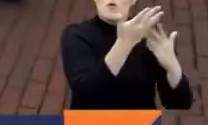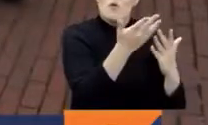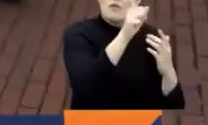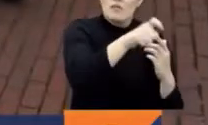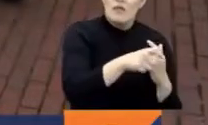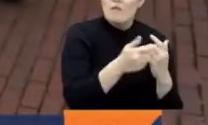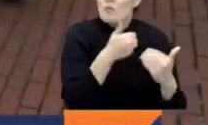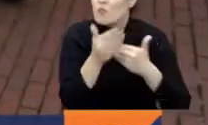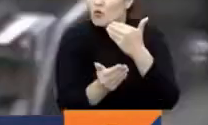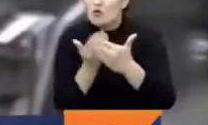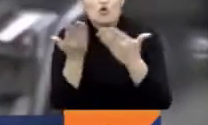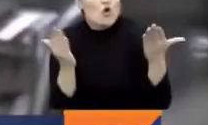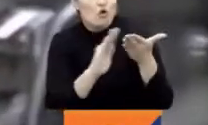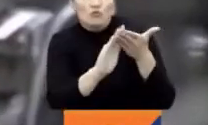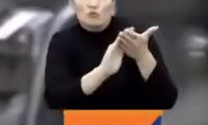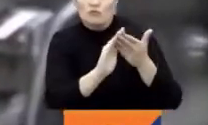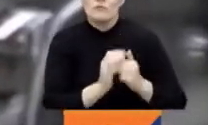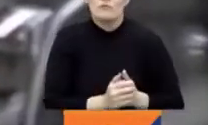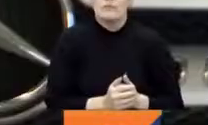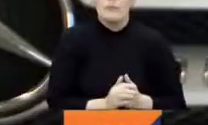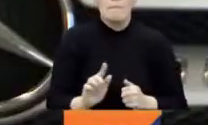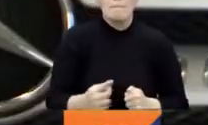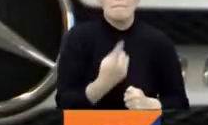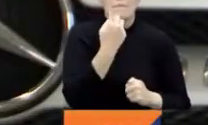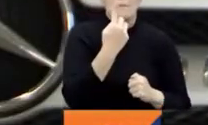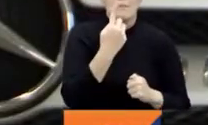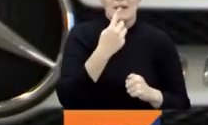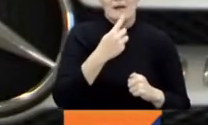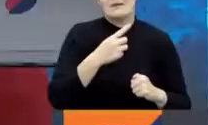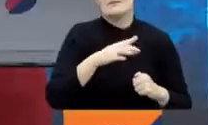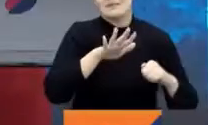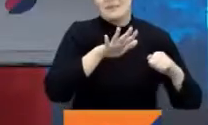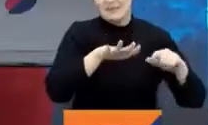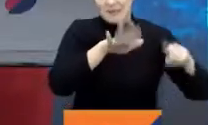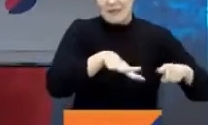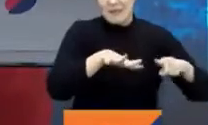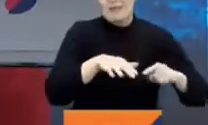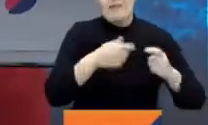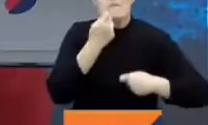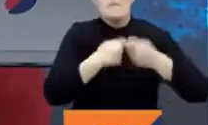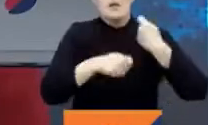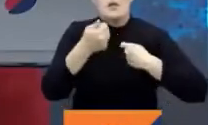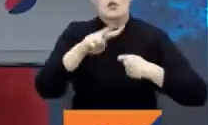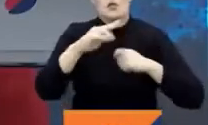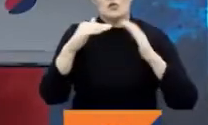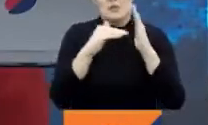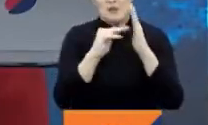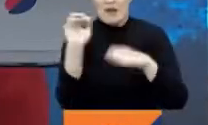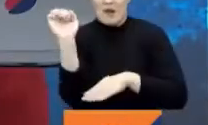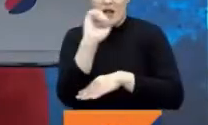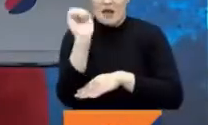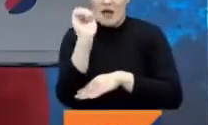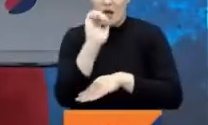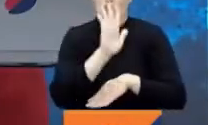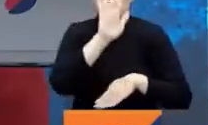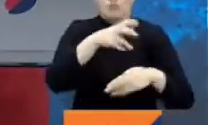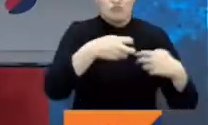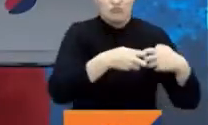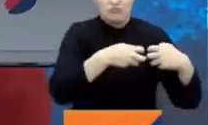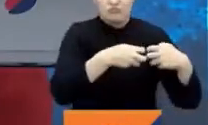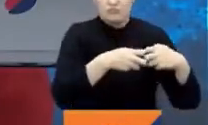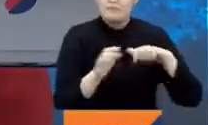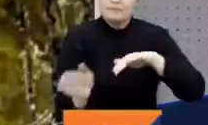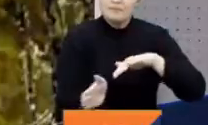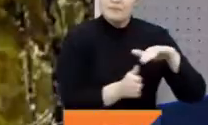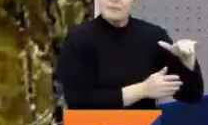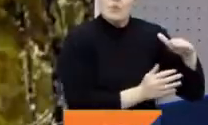emisiones. En el primer semestre del año fueron vendidos 12.000 vehículos híbridos. Antonio Sanguino es el nuevo jefe de gabinete de la